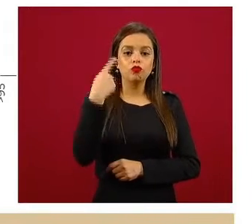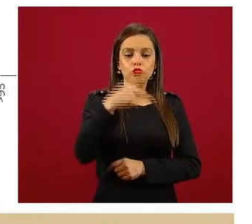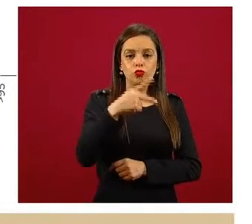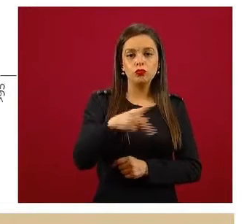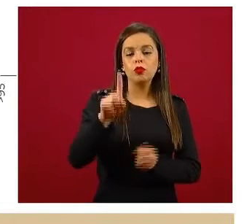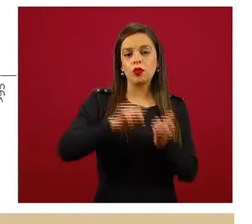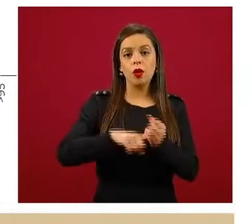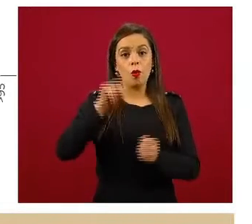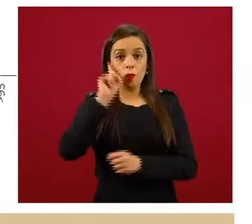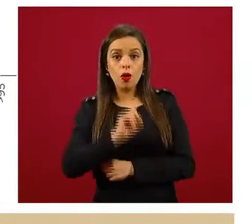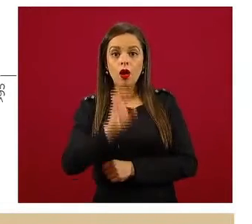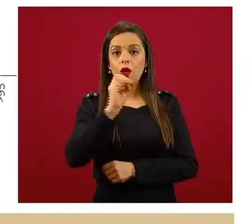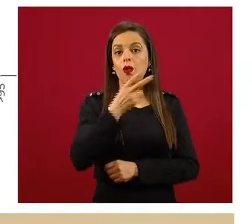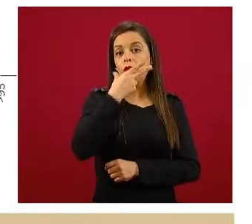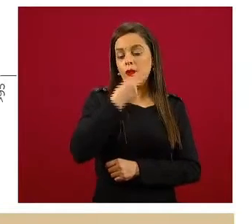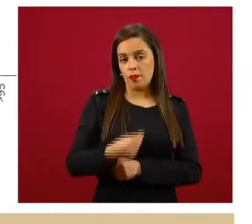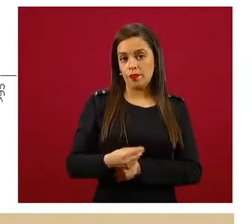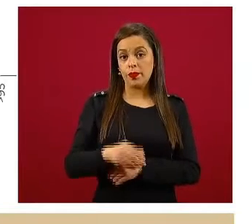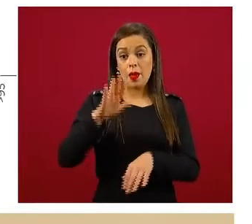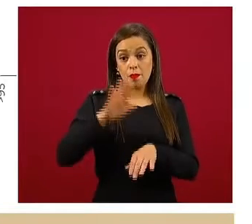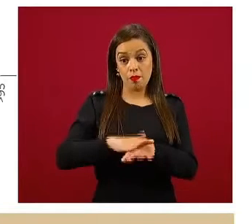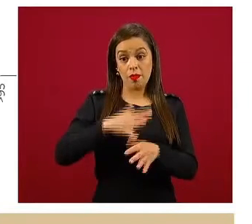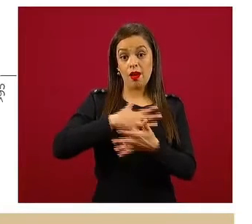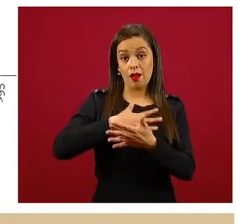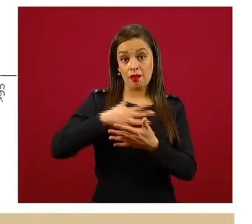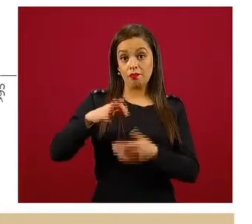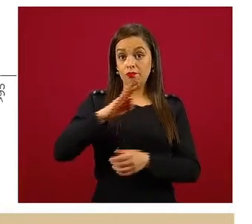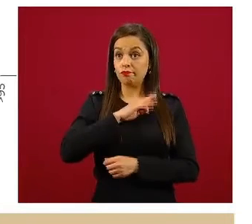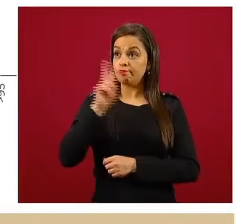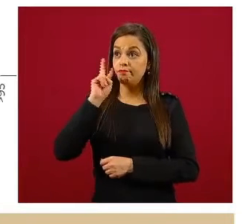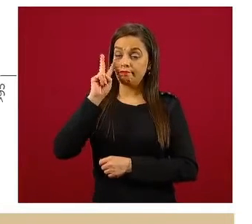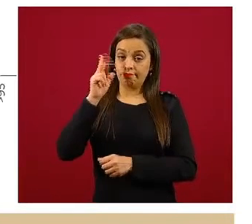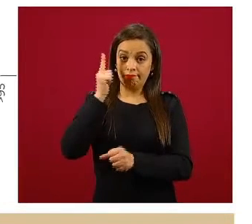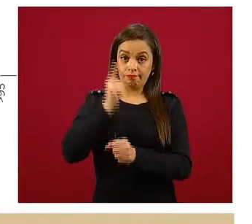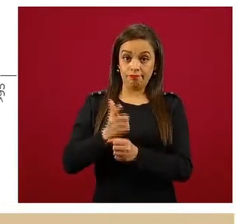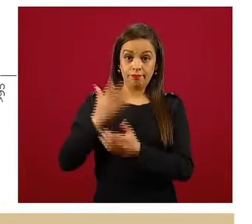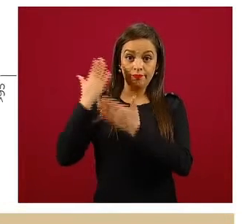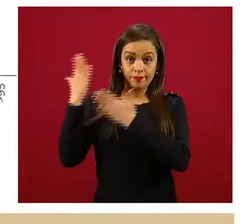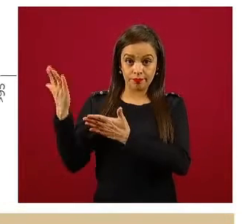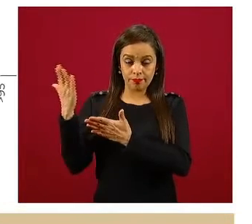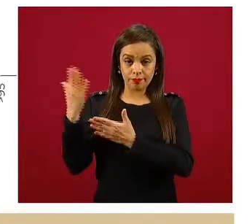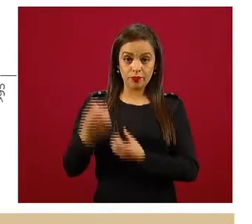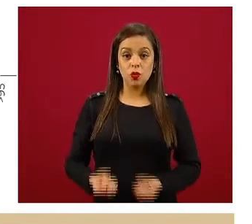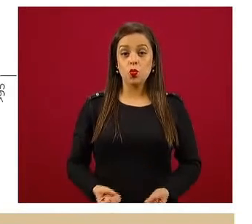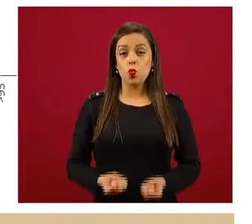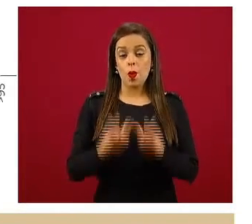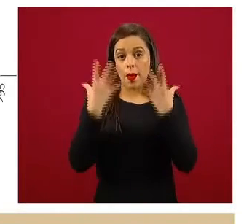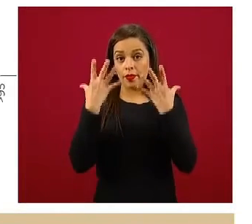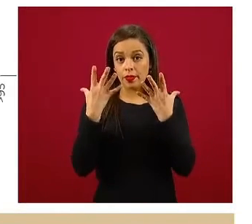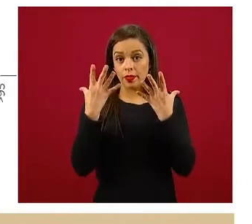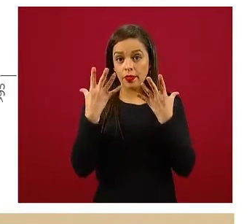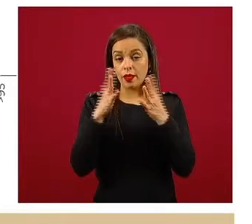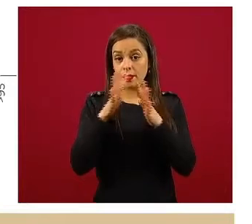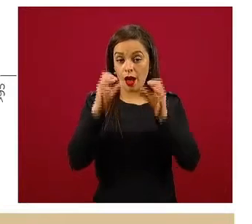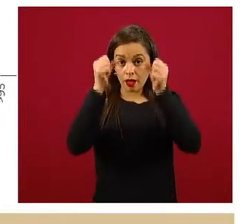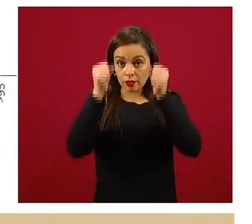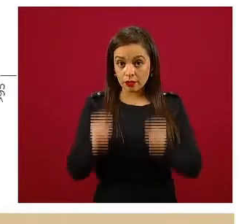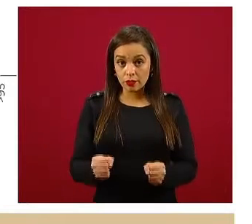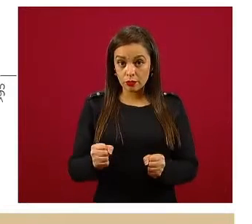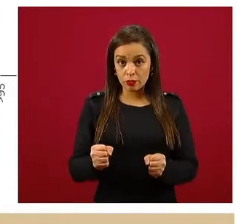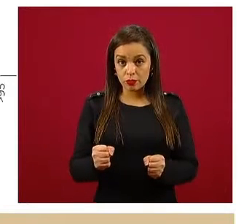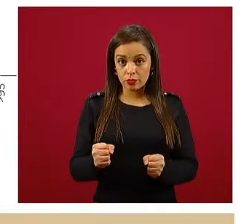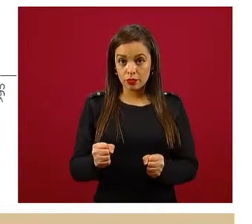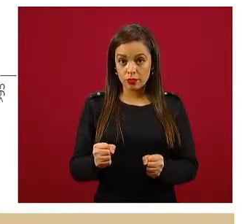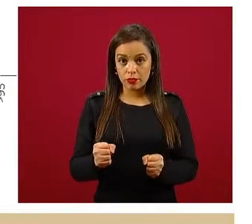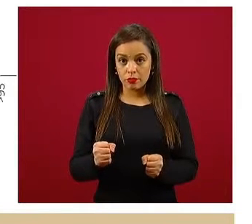lógicamente la mayor afectación en función de la cantidad de casos confirmados,